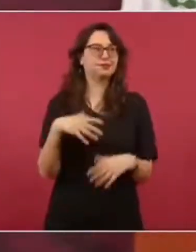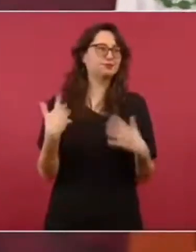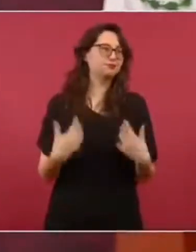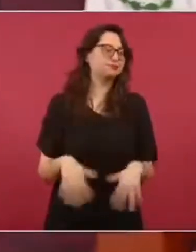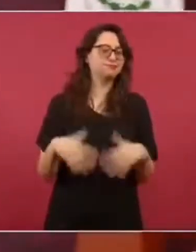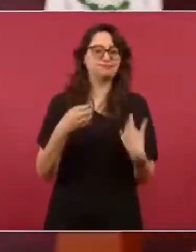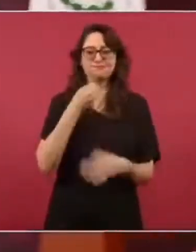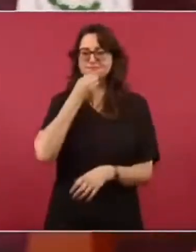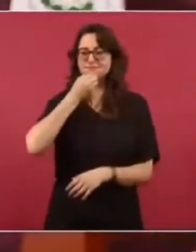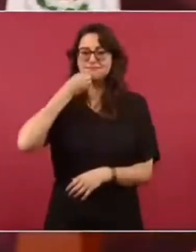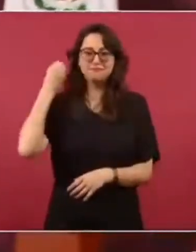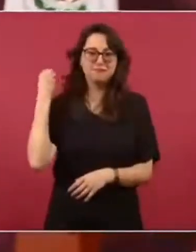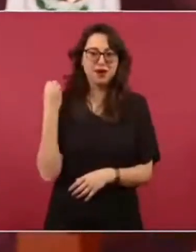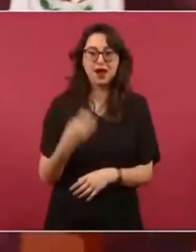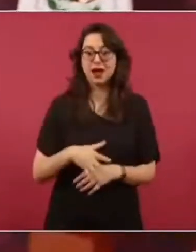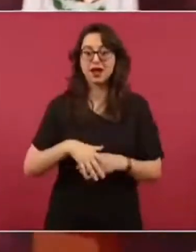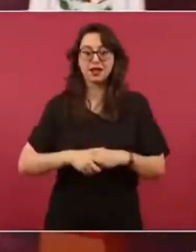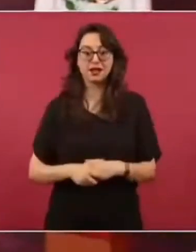ahora